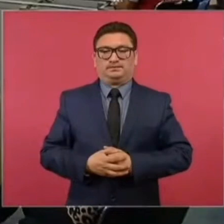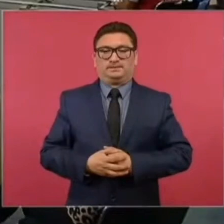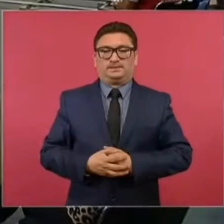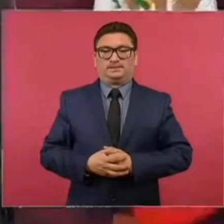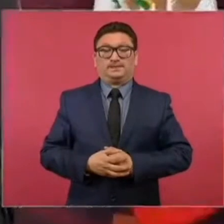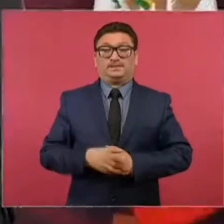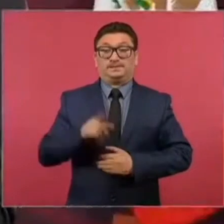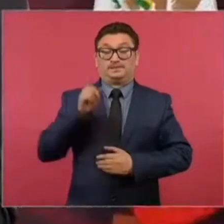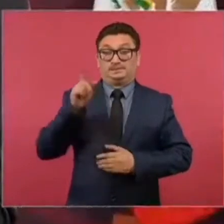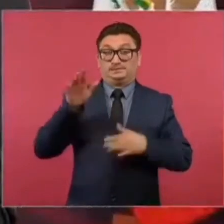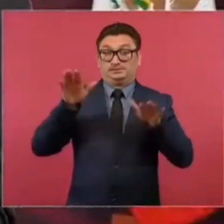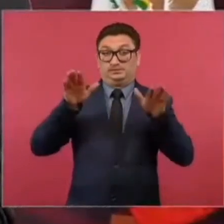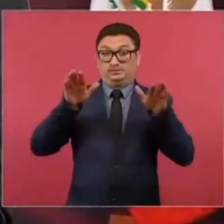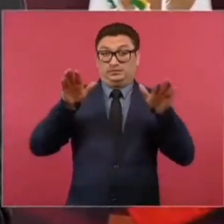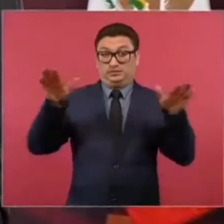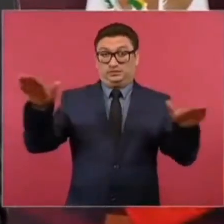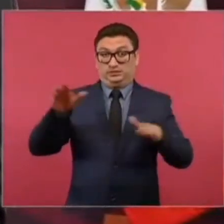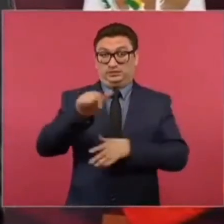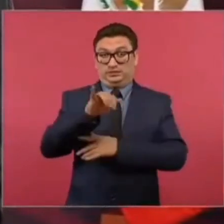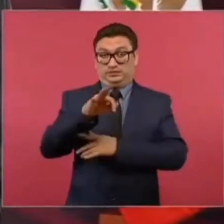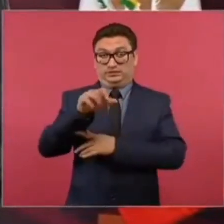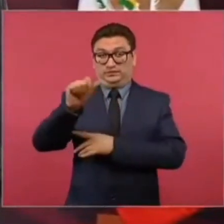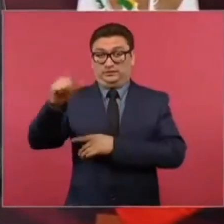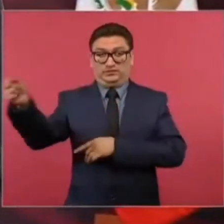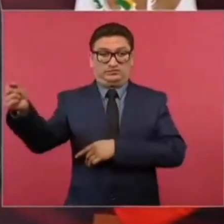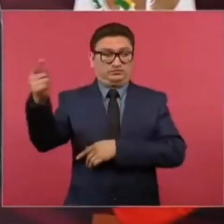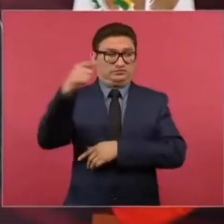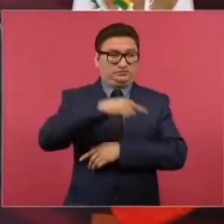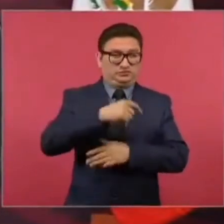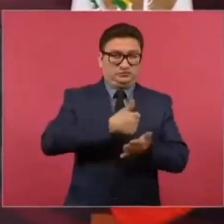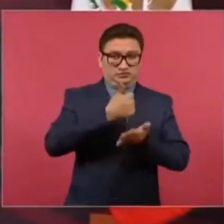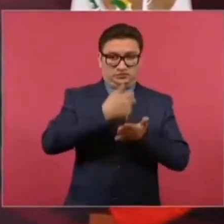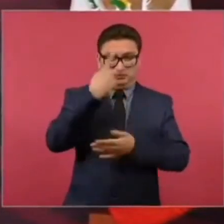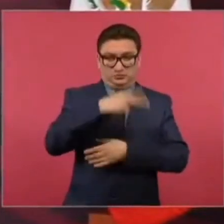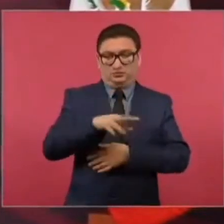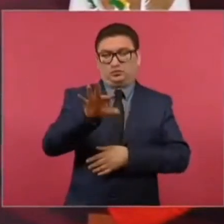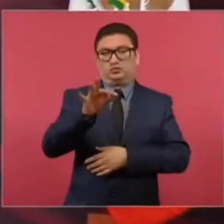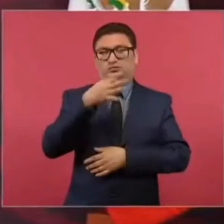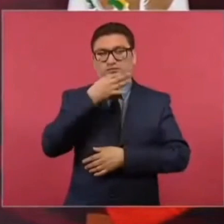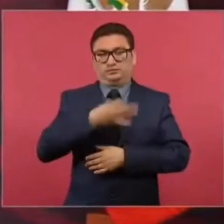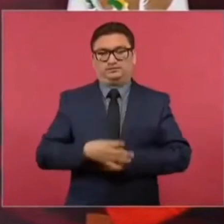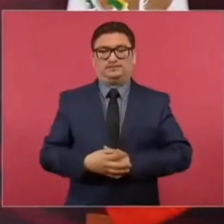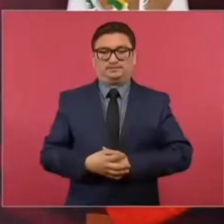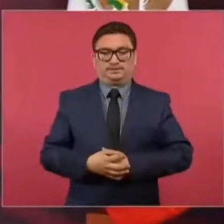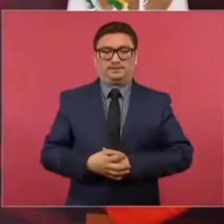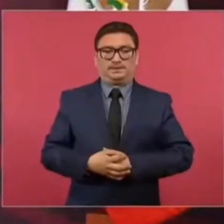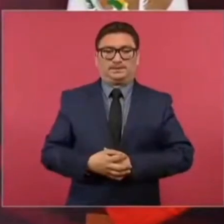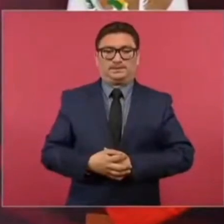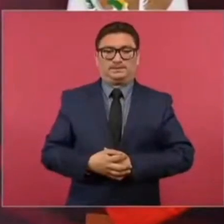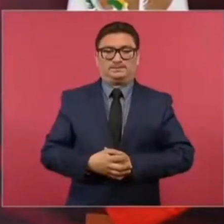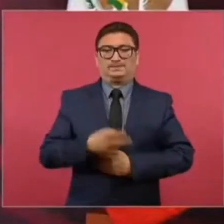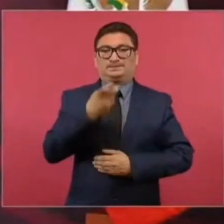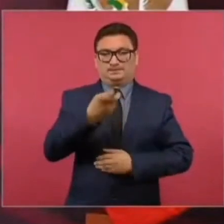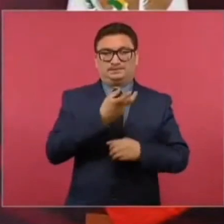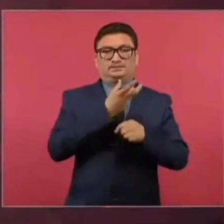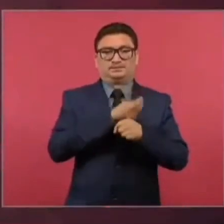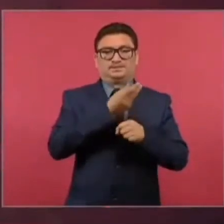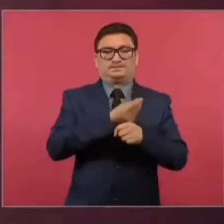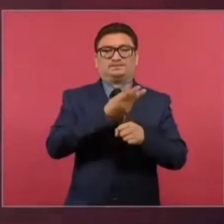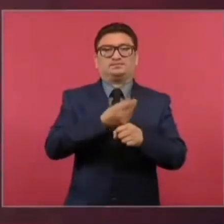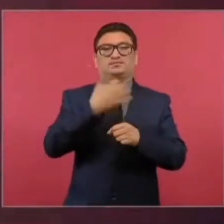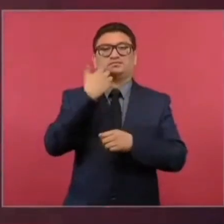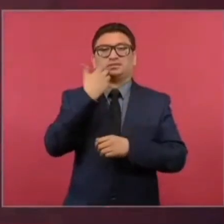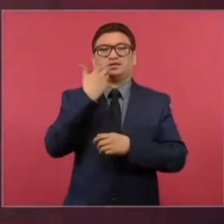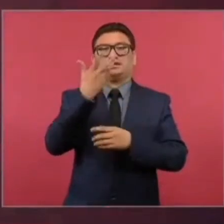Desde el aeropuerto al centro de la Ciudad de México. En 40 minutos. Y esa obra la queremos